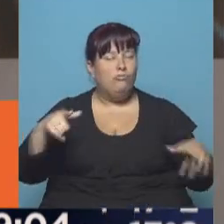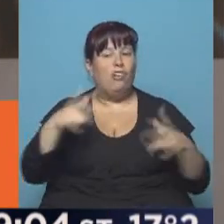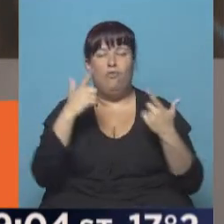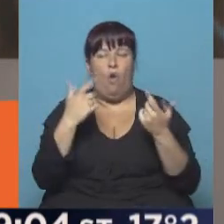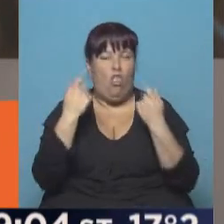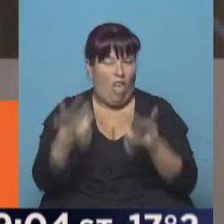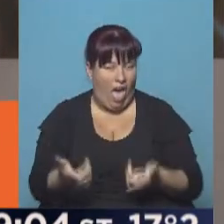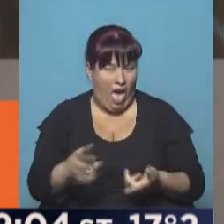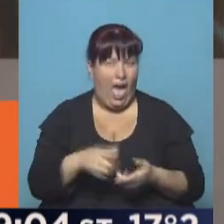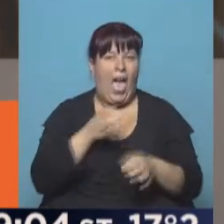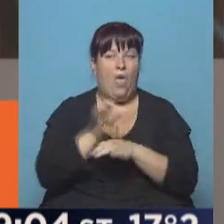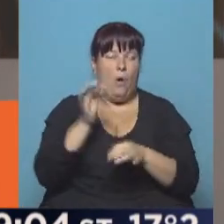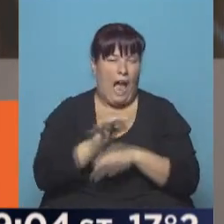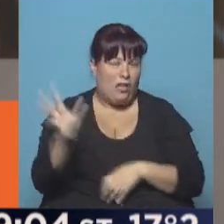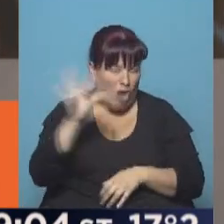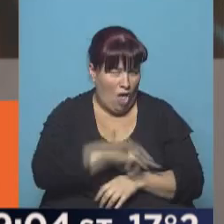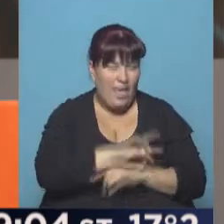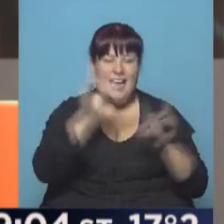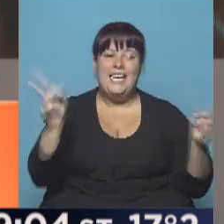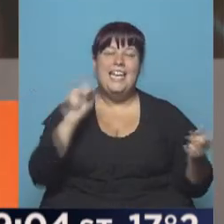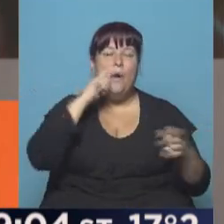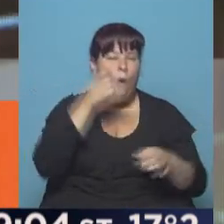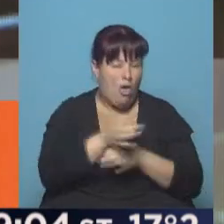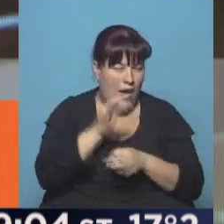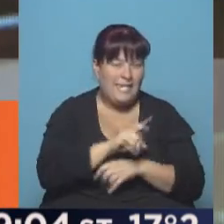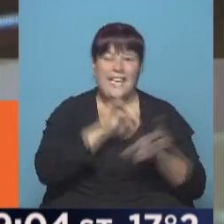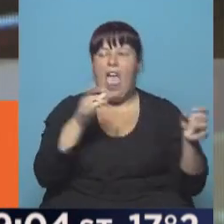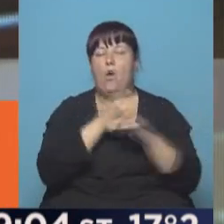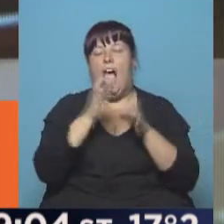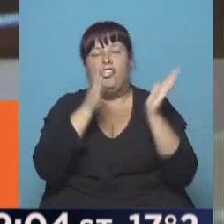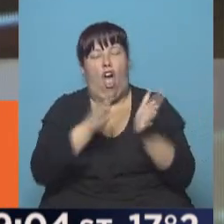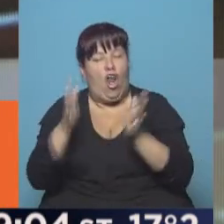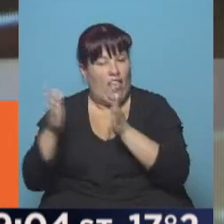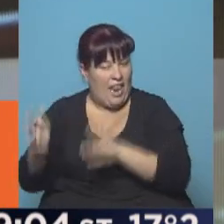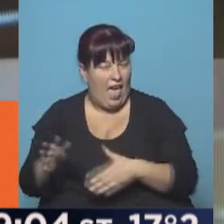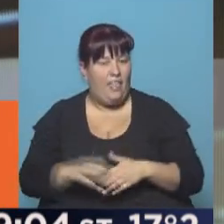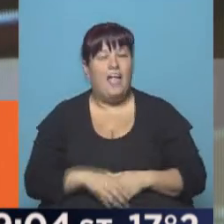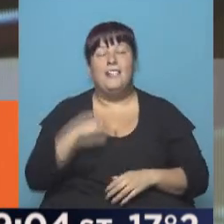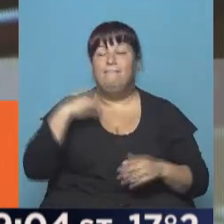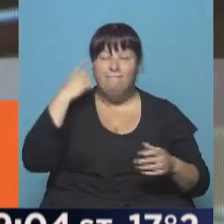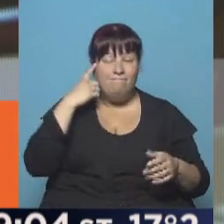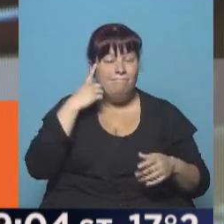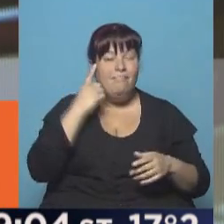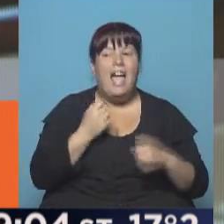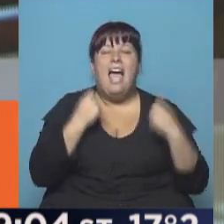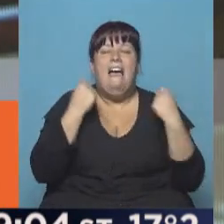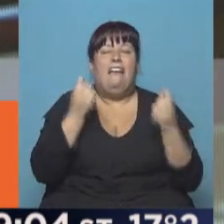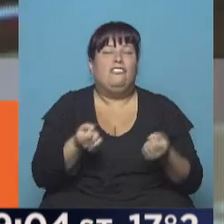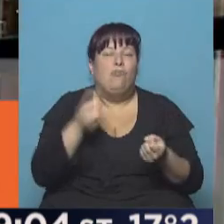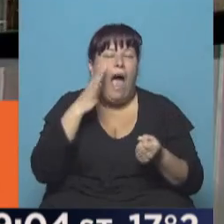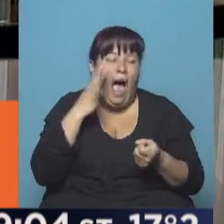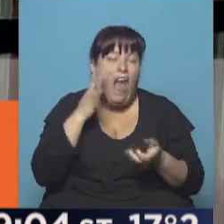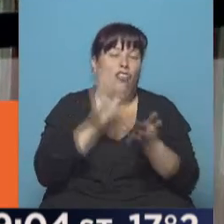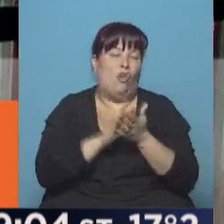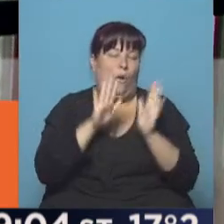recibiendo ni educación todos los días ni un buena educación y educación ordenada y me parece que el menor esfuerzo que podemos hacer por los